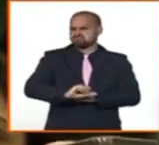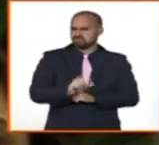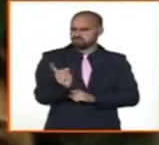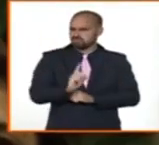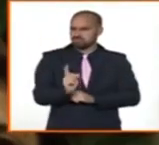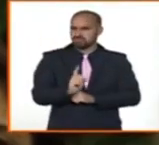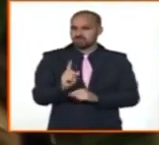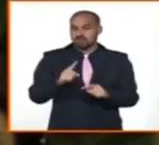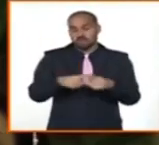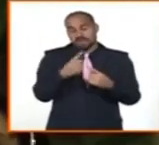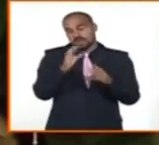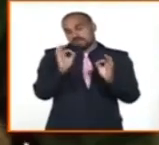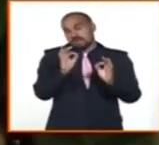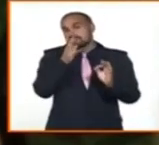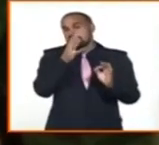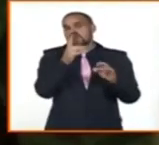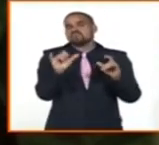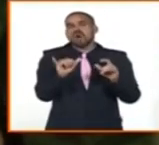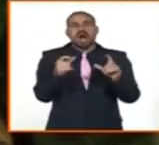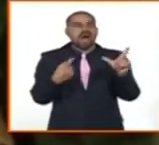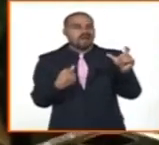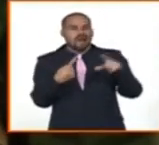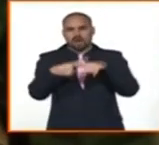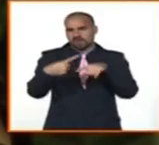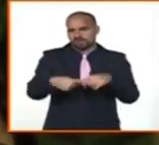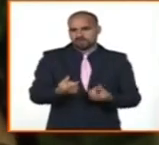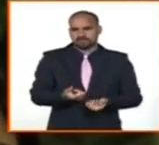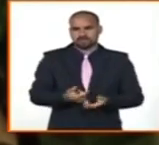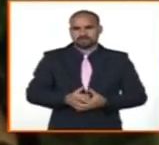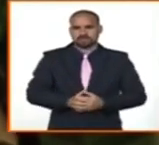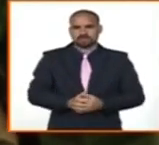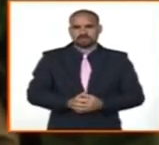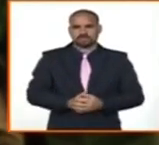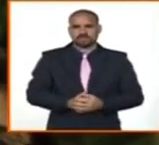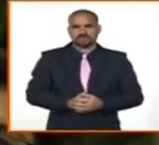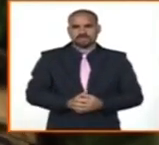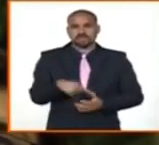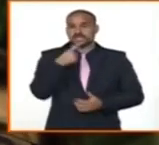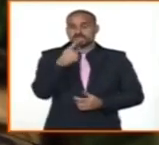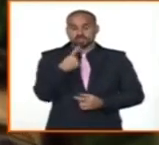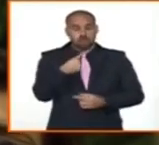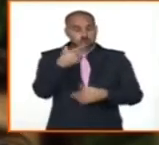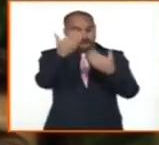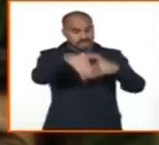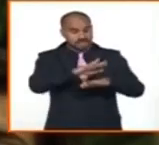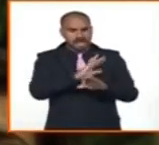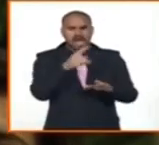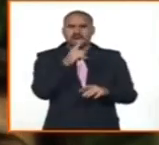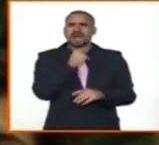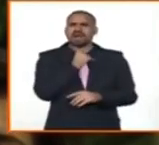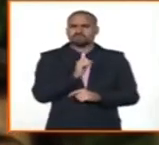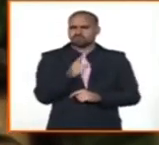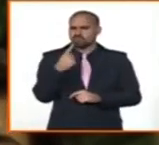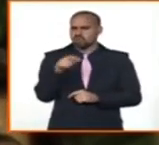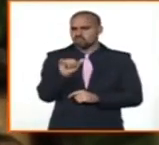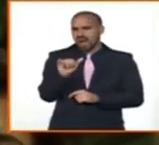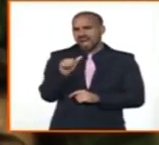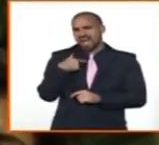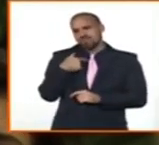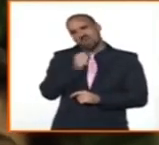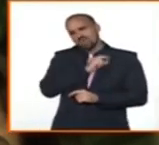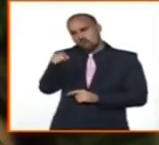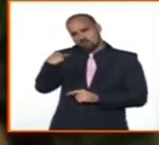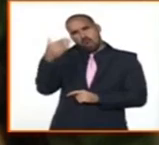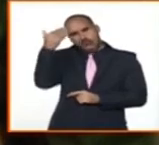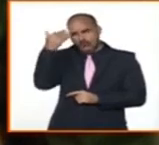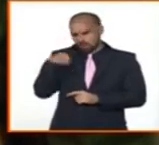guerra mediática, pero lo digo en que cuando salimos a la calle no estamos agarrando a la gente, sobre todo si la pretendemos convencer de una cuestión.